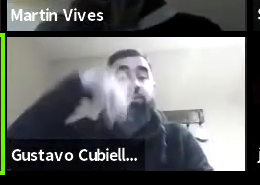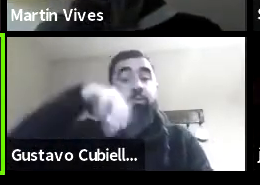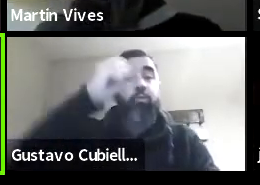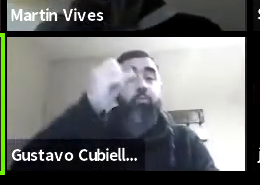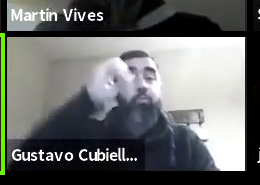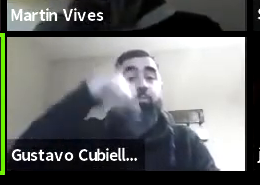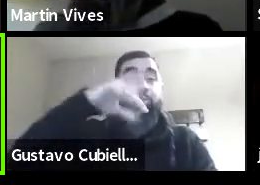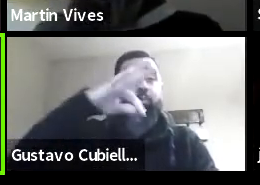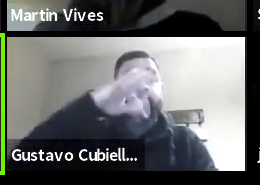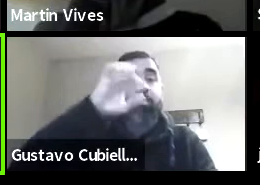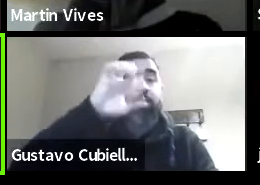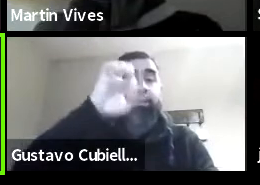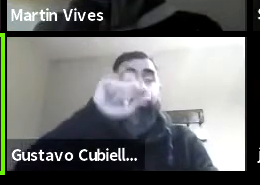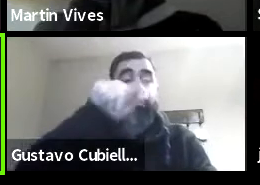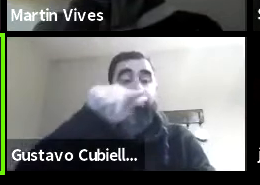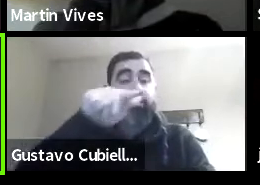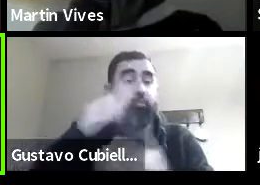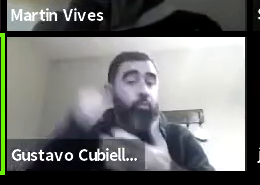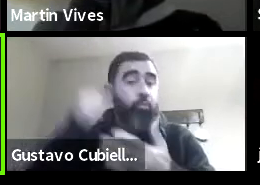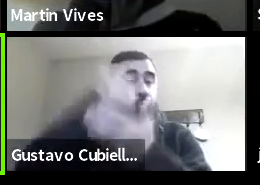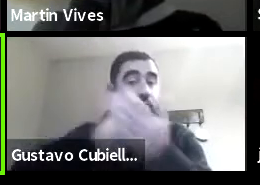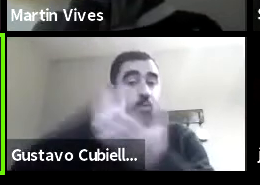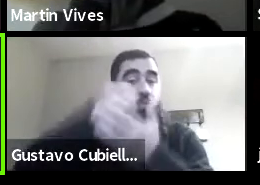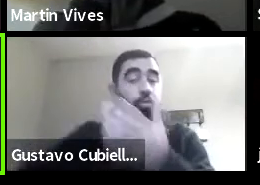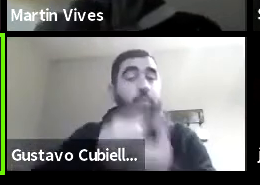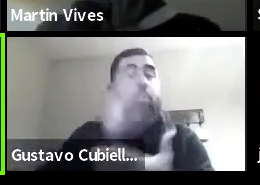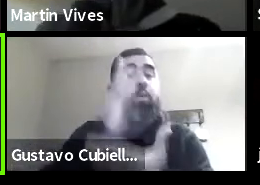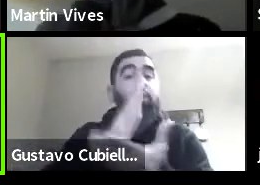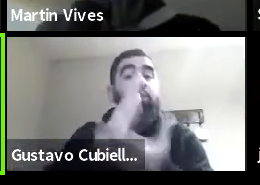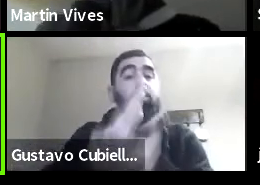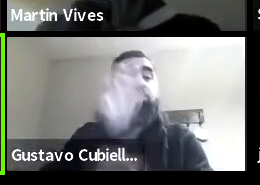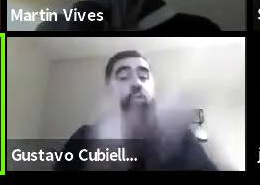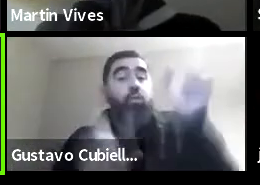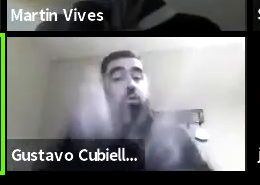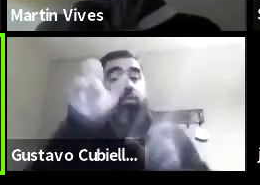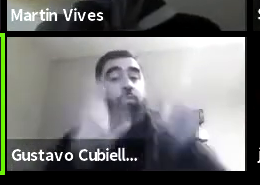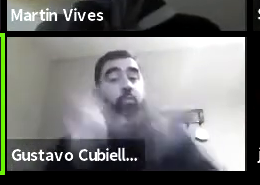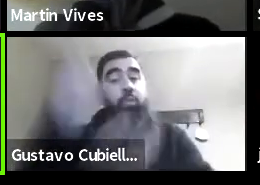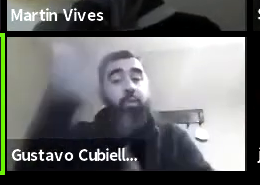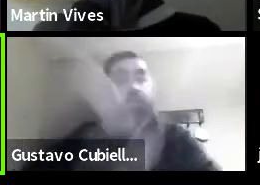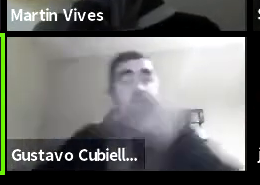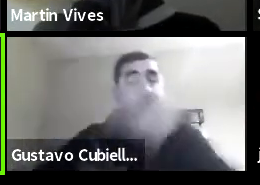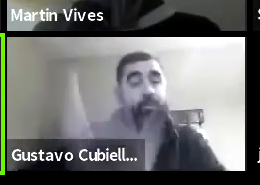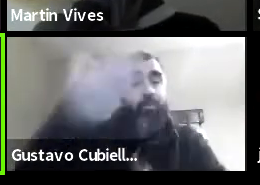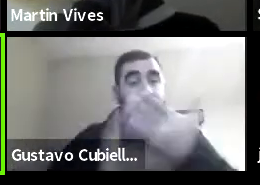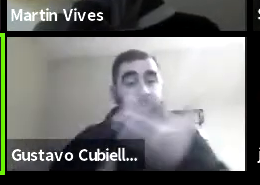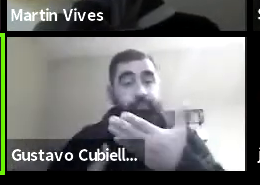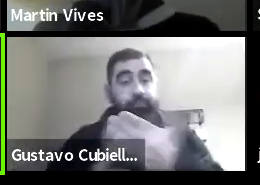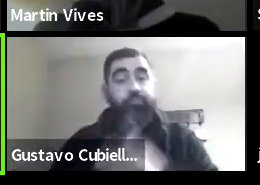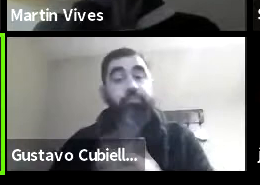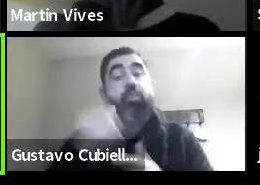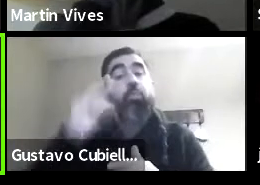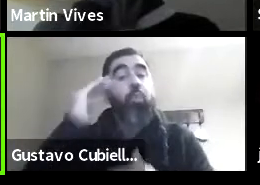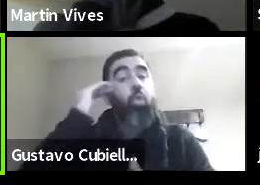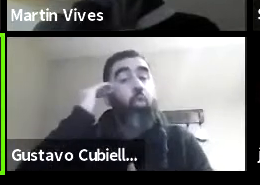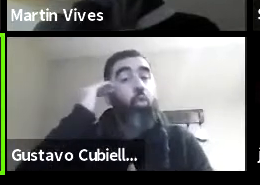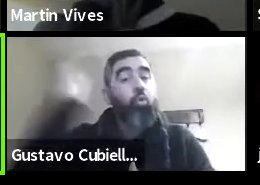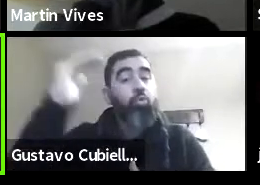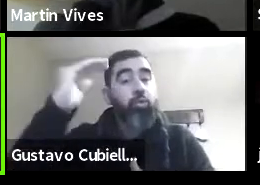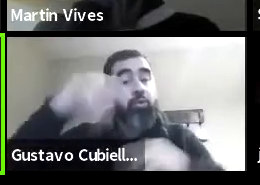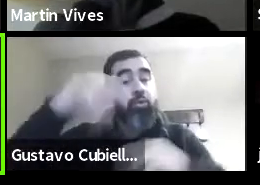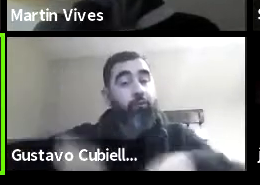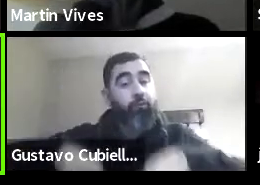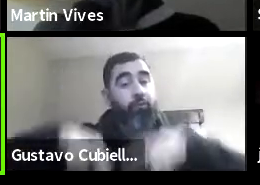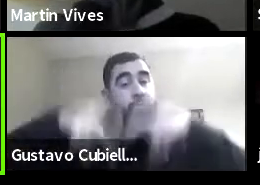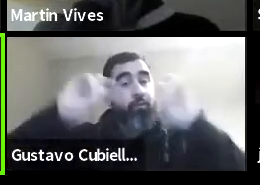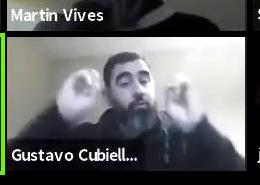Lourdes es una activista por los derechos de las personas en situación de discapacidad, es docente e investigadora en